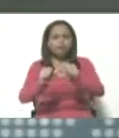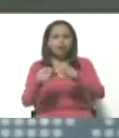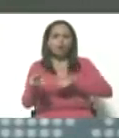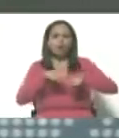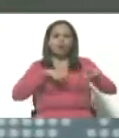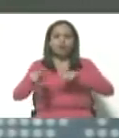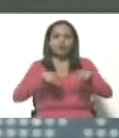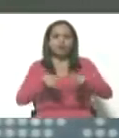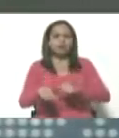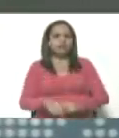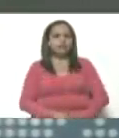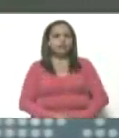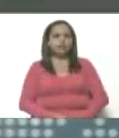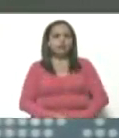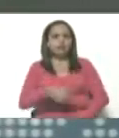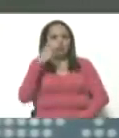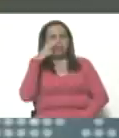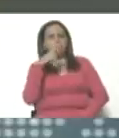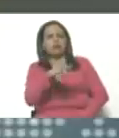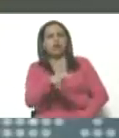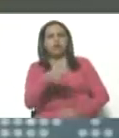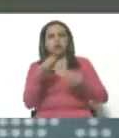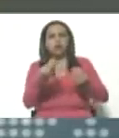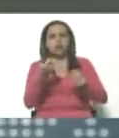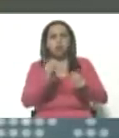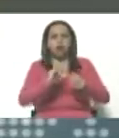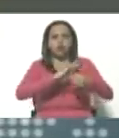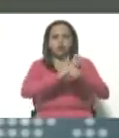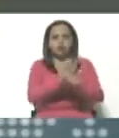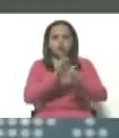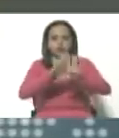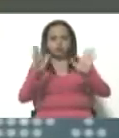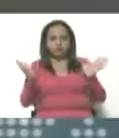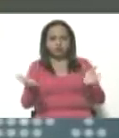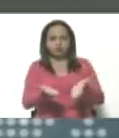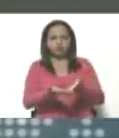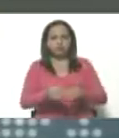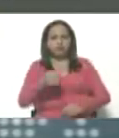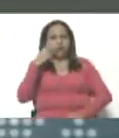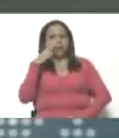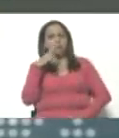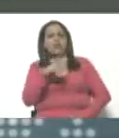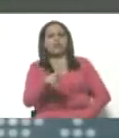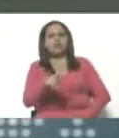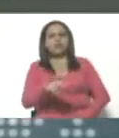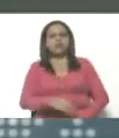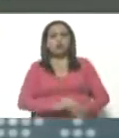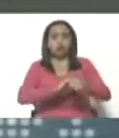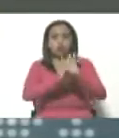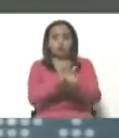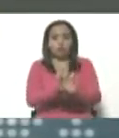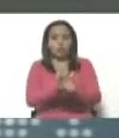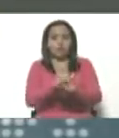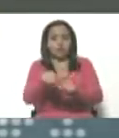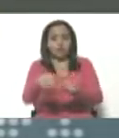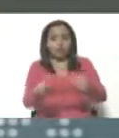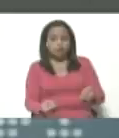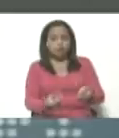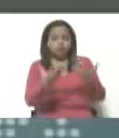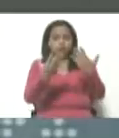coordinado, viendo la situación del coronavirus en el mundo, viendo la situación del coronavirus y este brote